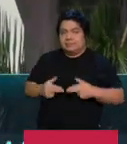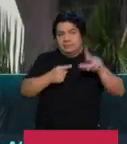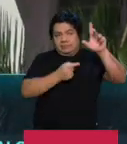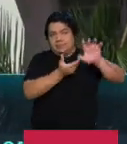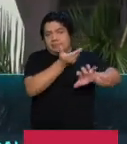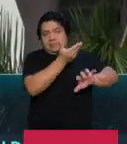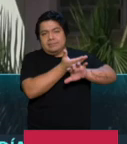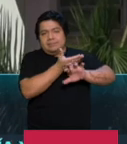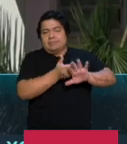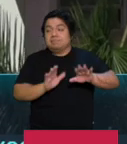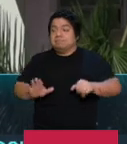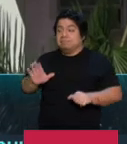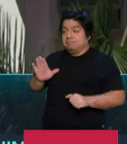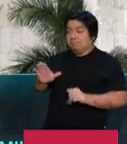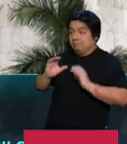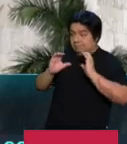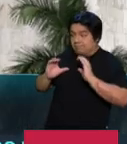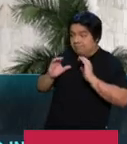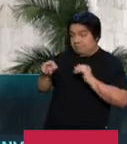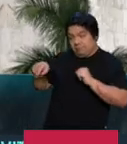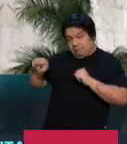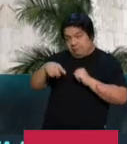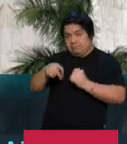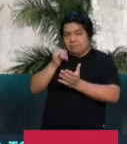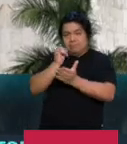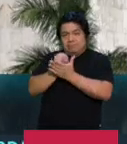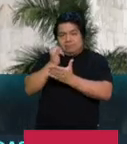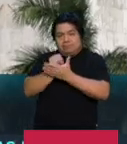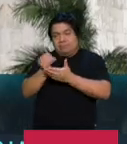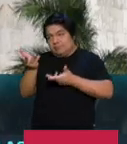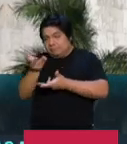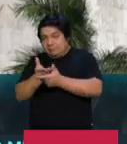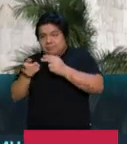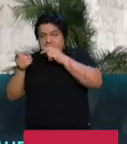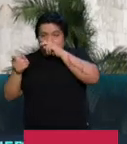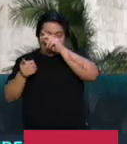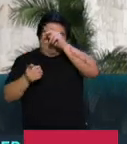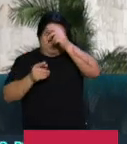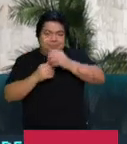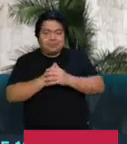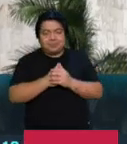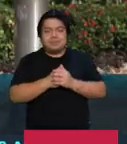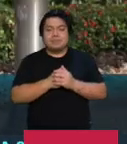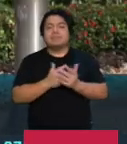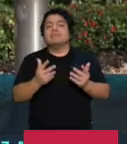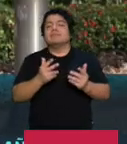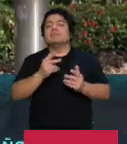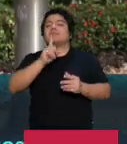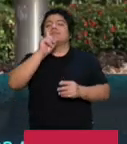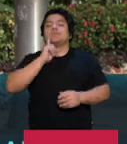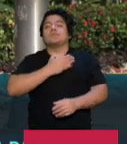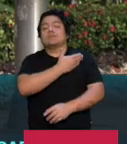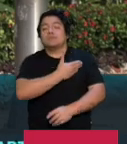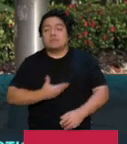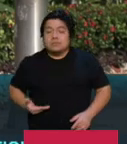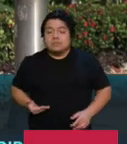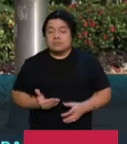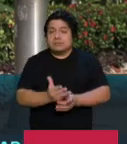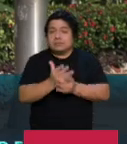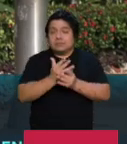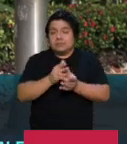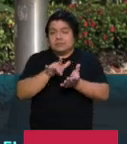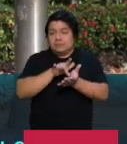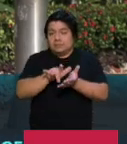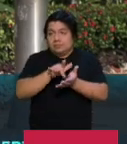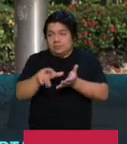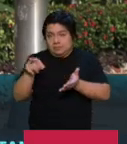Estados Unidos de imponer aranceles a las naciones que proporcionen petróleo a la isla. La mandataria federal puntualizó que la